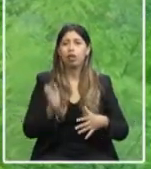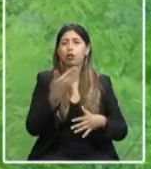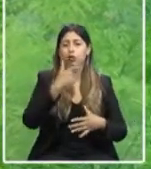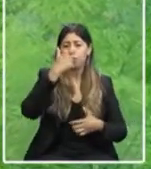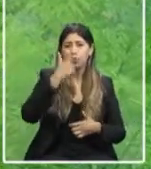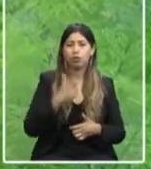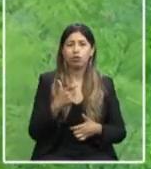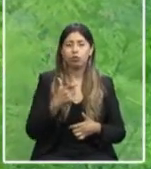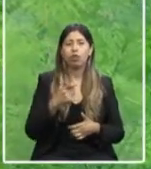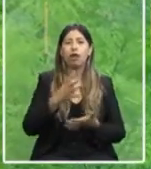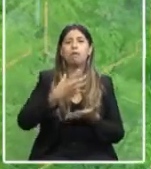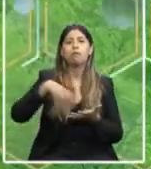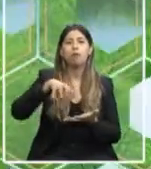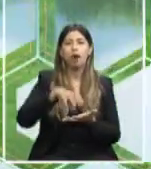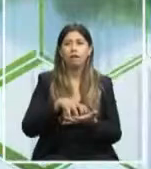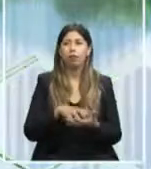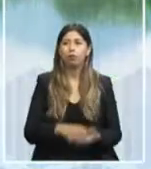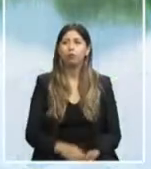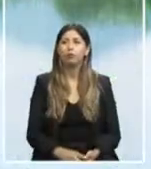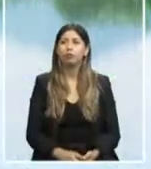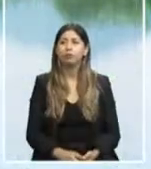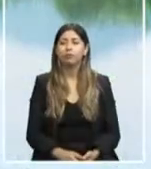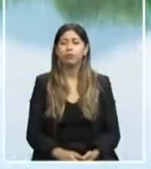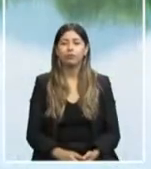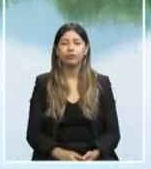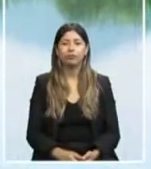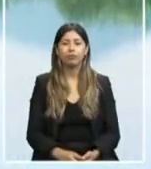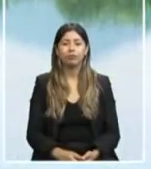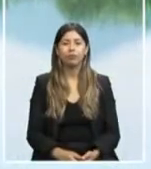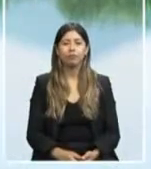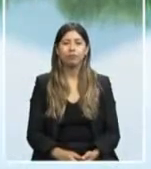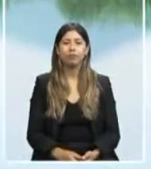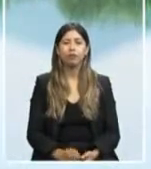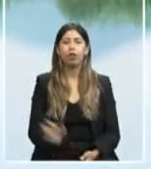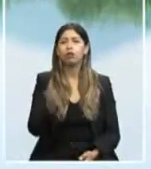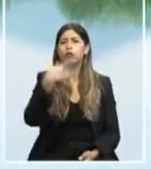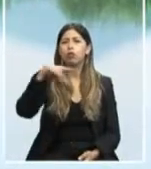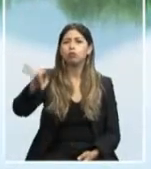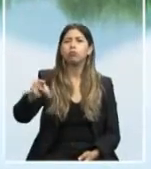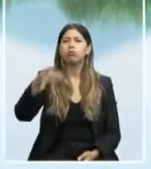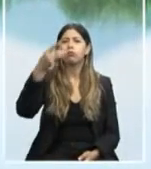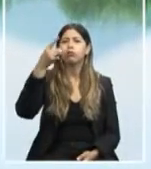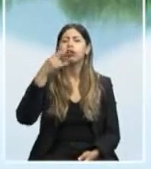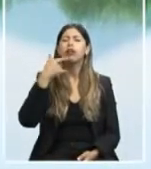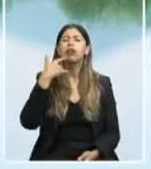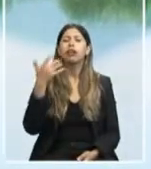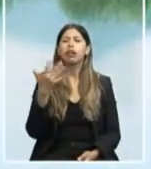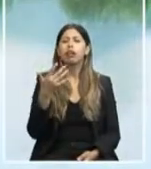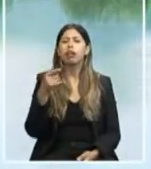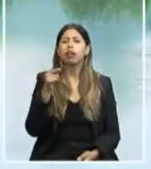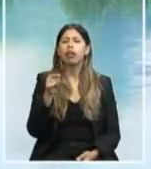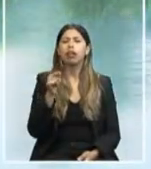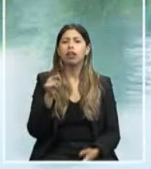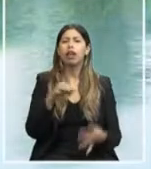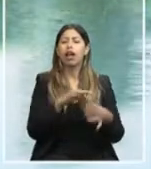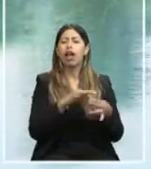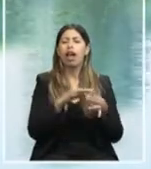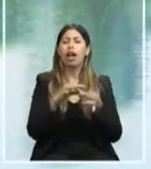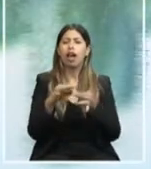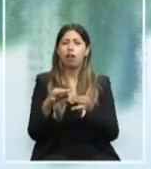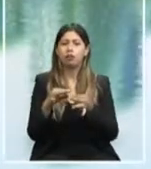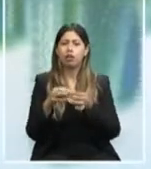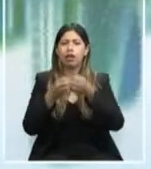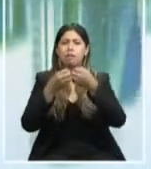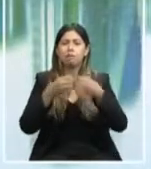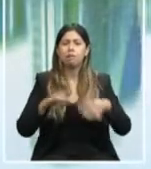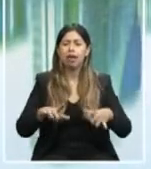pueblos. ¿Qué es lo que hemos identificado? ¿Qué son esas causas de